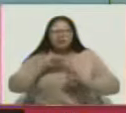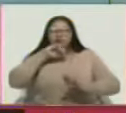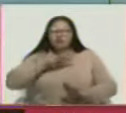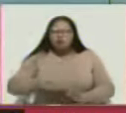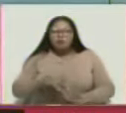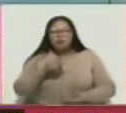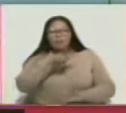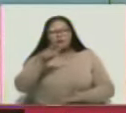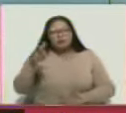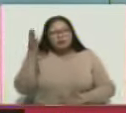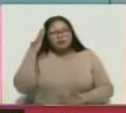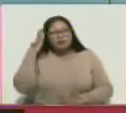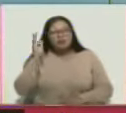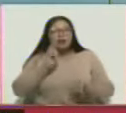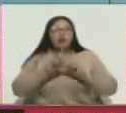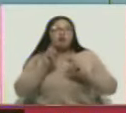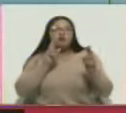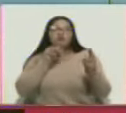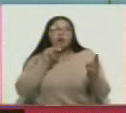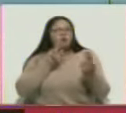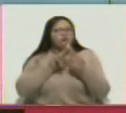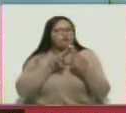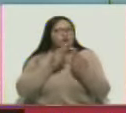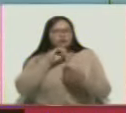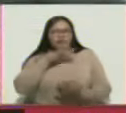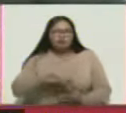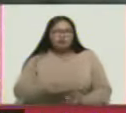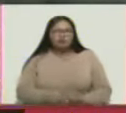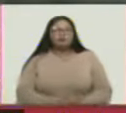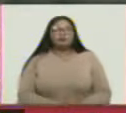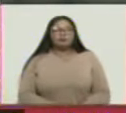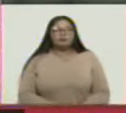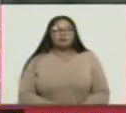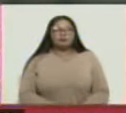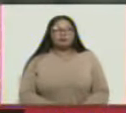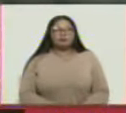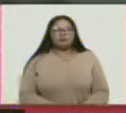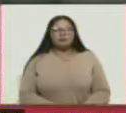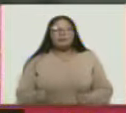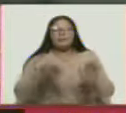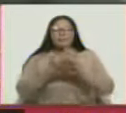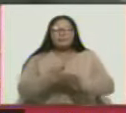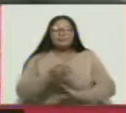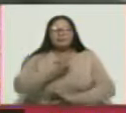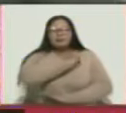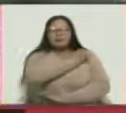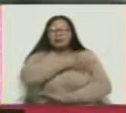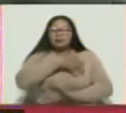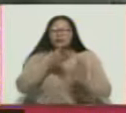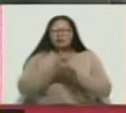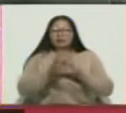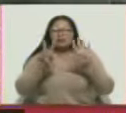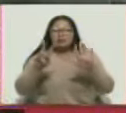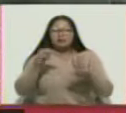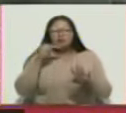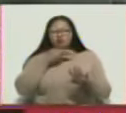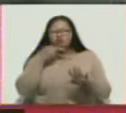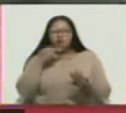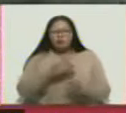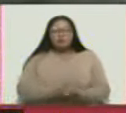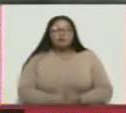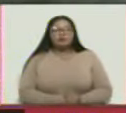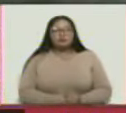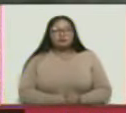que la gente se ubique, quizás los que no conocen históricamente. Bueno, lo que está pasando en Palestina no ha empezado el 7 de octubre,